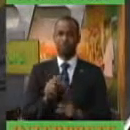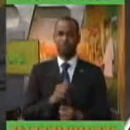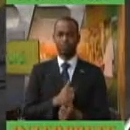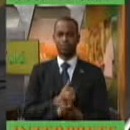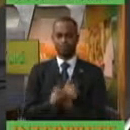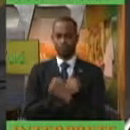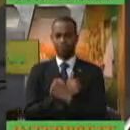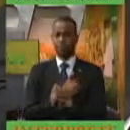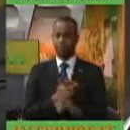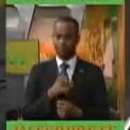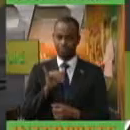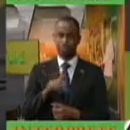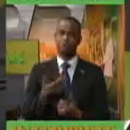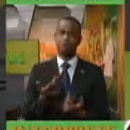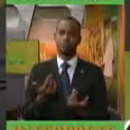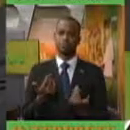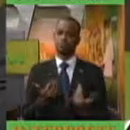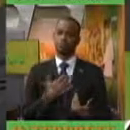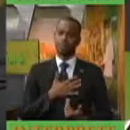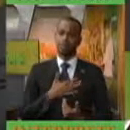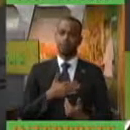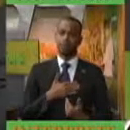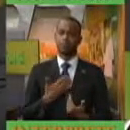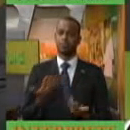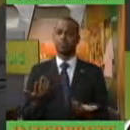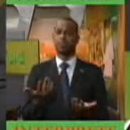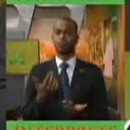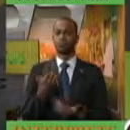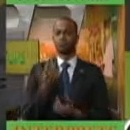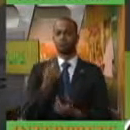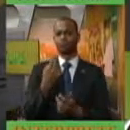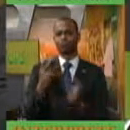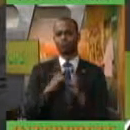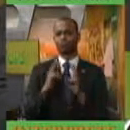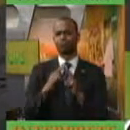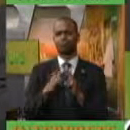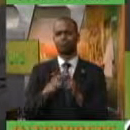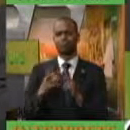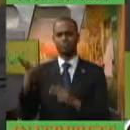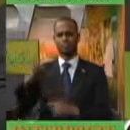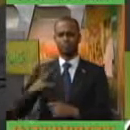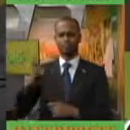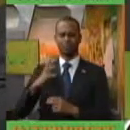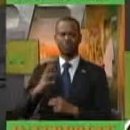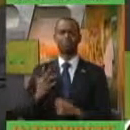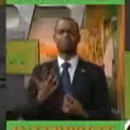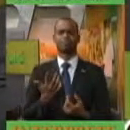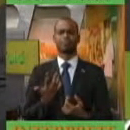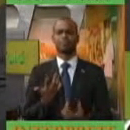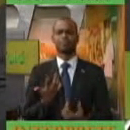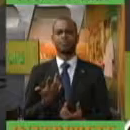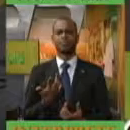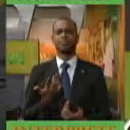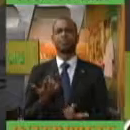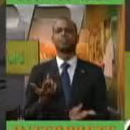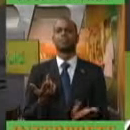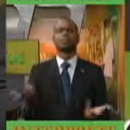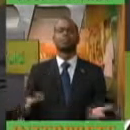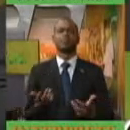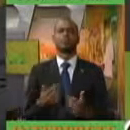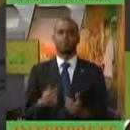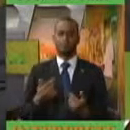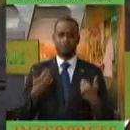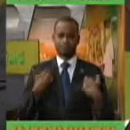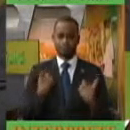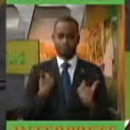La clave, en mi caso, tú y yo nos conocemos desde bien atrás, es que la dicha de